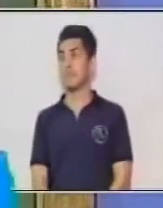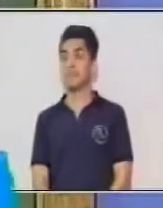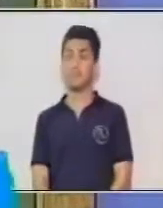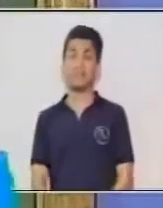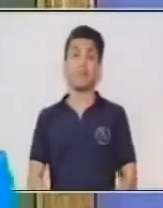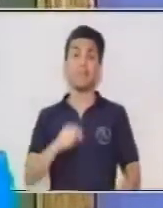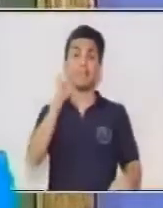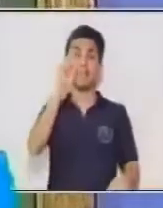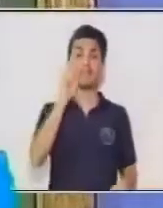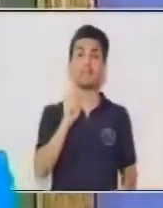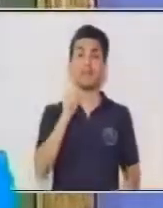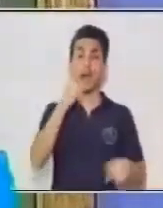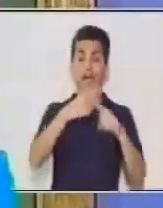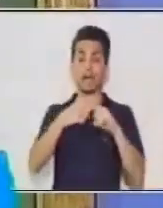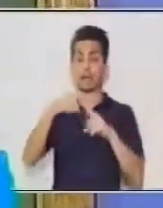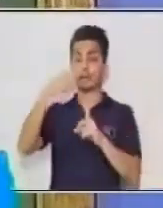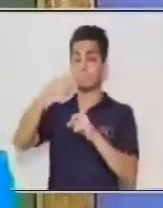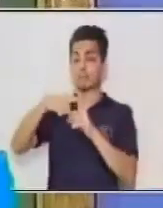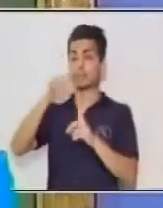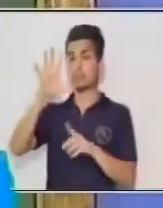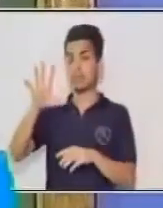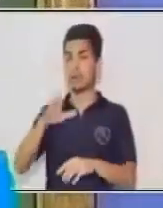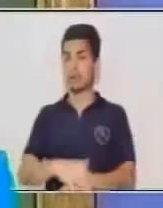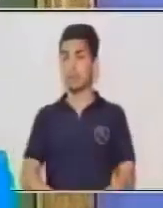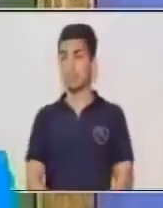x más 5.